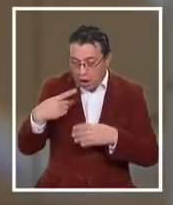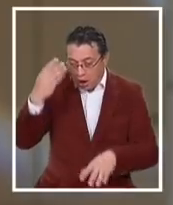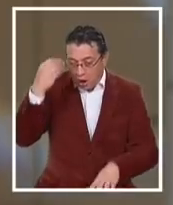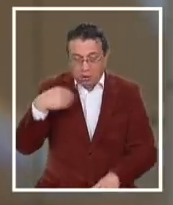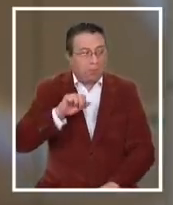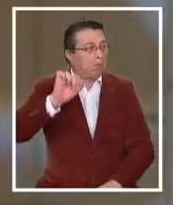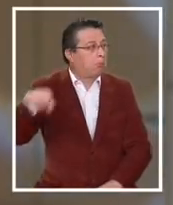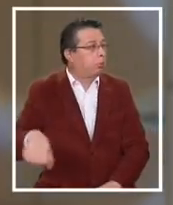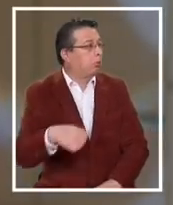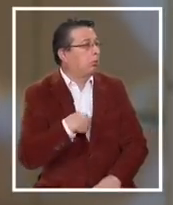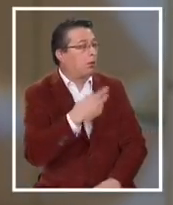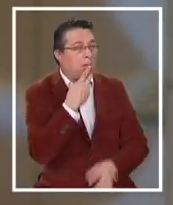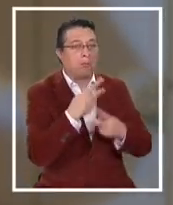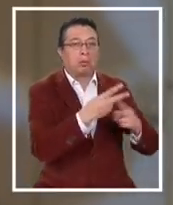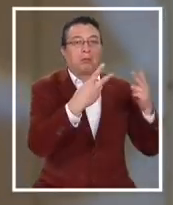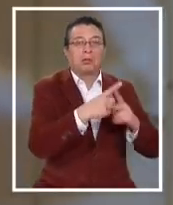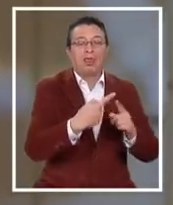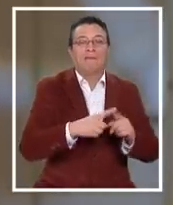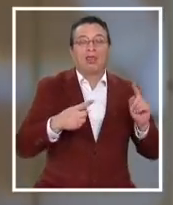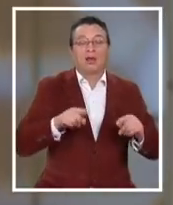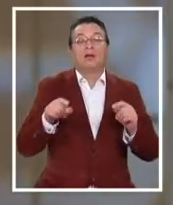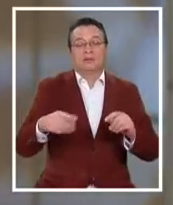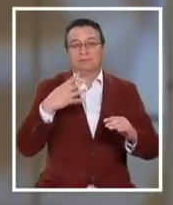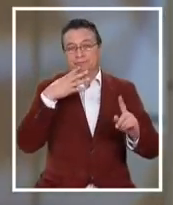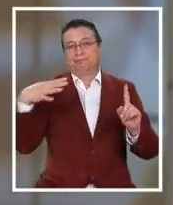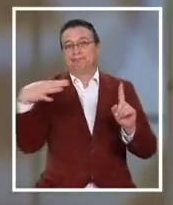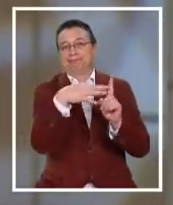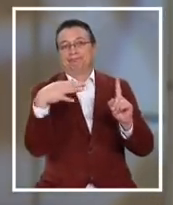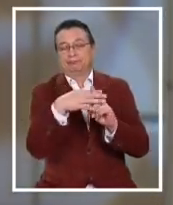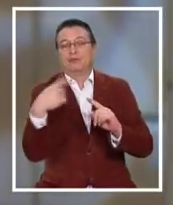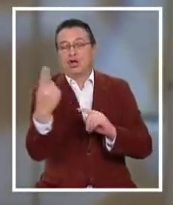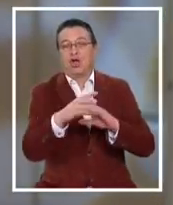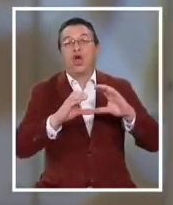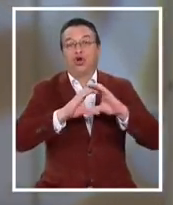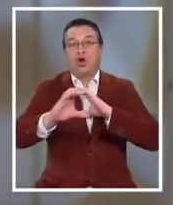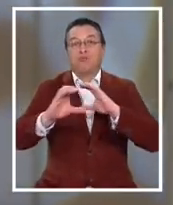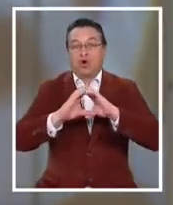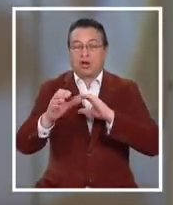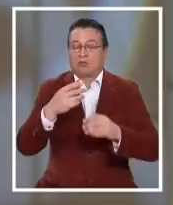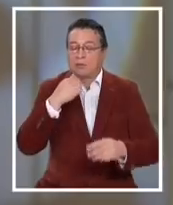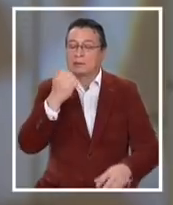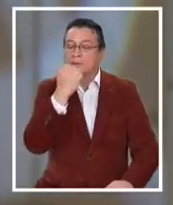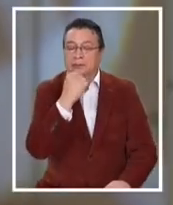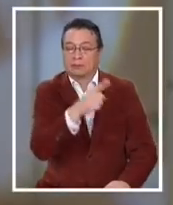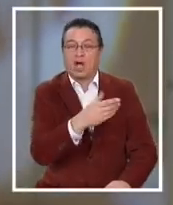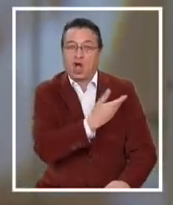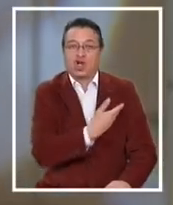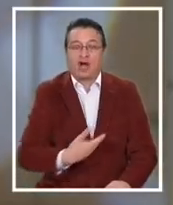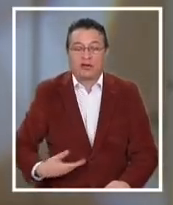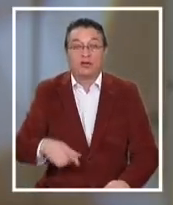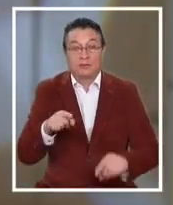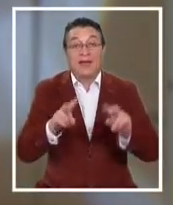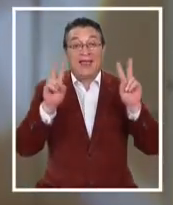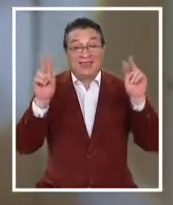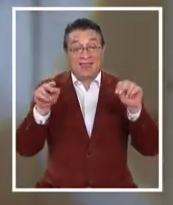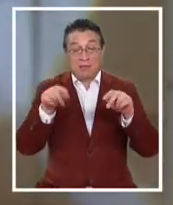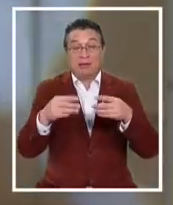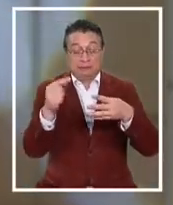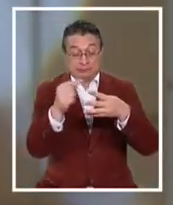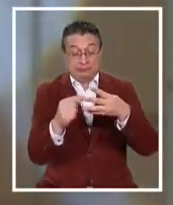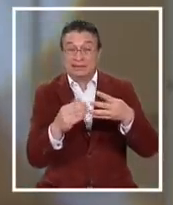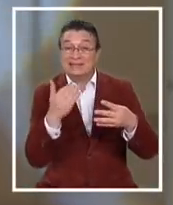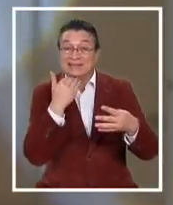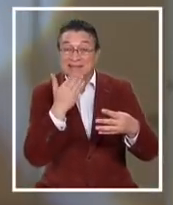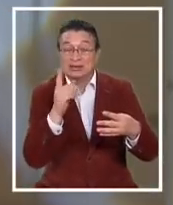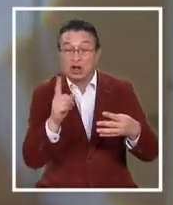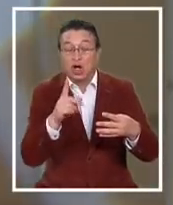las recomendaciones. Bueno, ha habido una crítica bastante transversal respecto a la comunicación de riesgo del gobierno. Y hay ciertos temas que, estos no son menores, porque uno dice